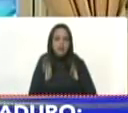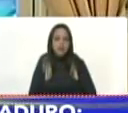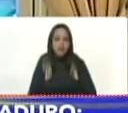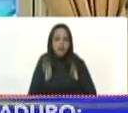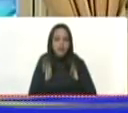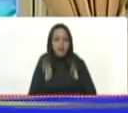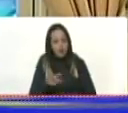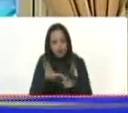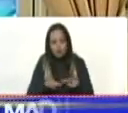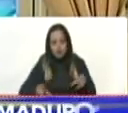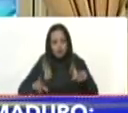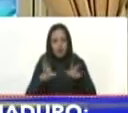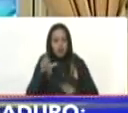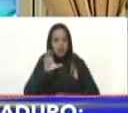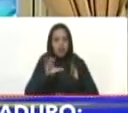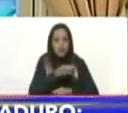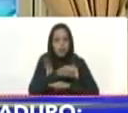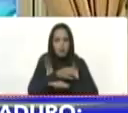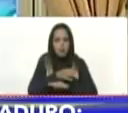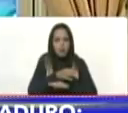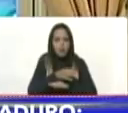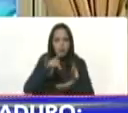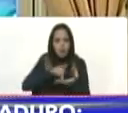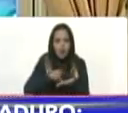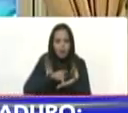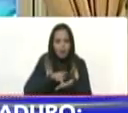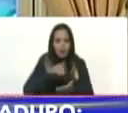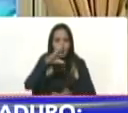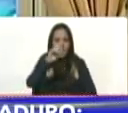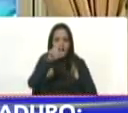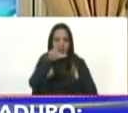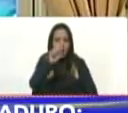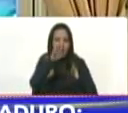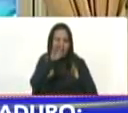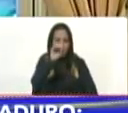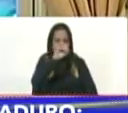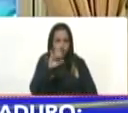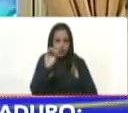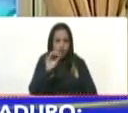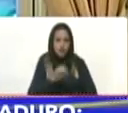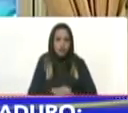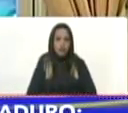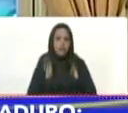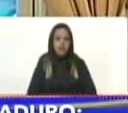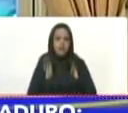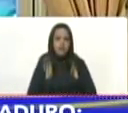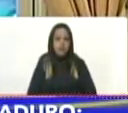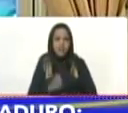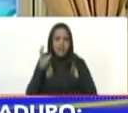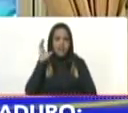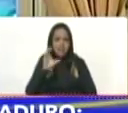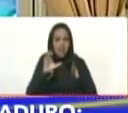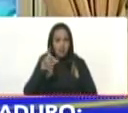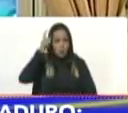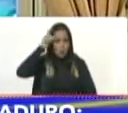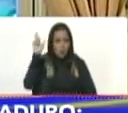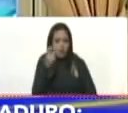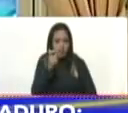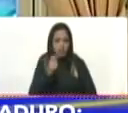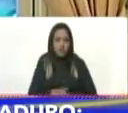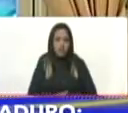Chiguichigüí, parroquia Calabozo. Suena bonito, ¿verdad? El sector Chiguichigüí, allá en el estado Guárico. Allá